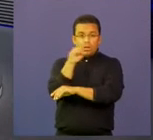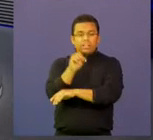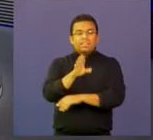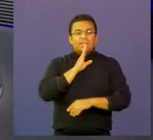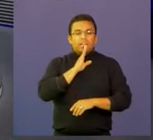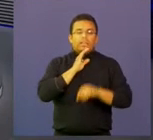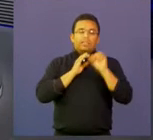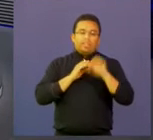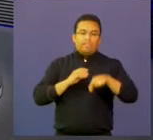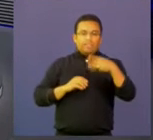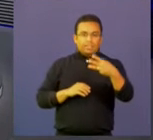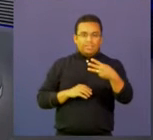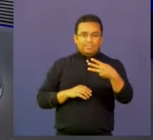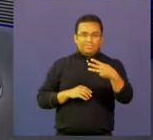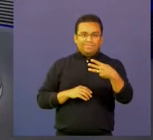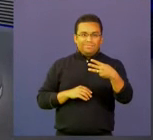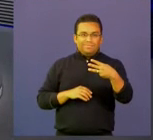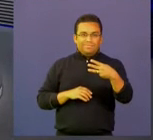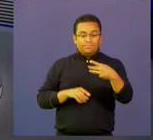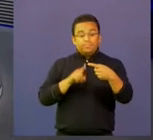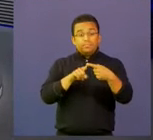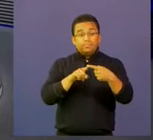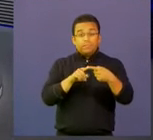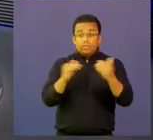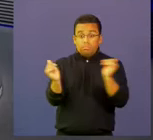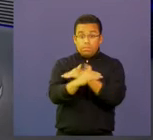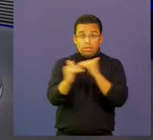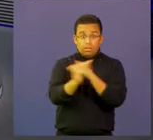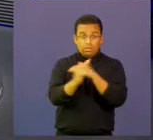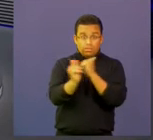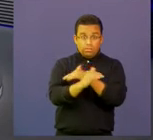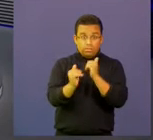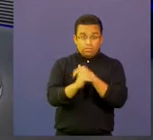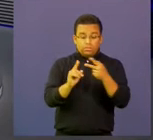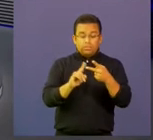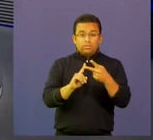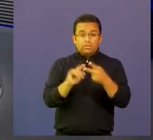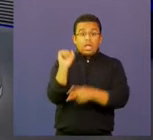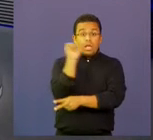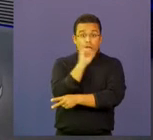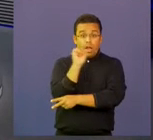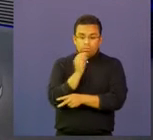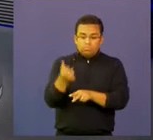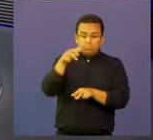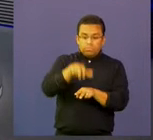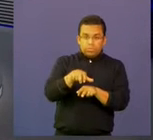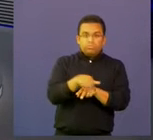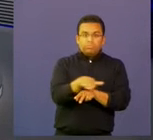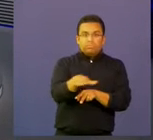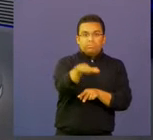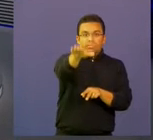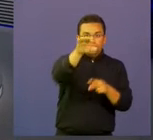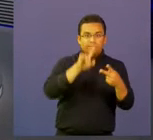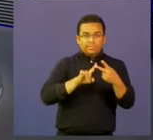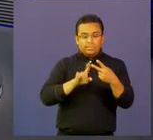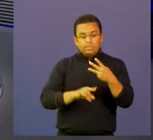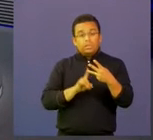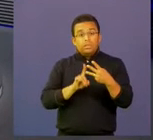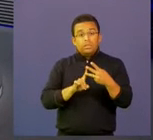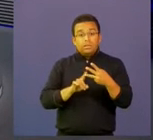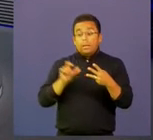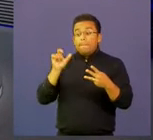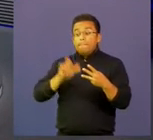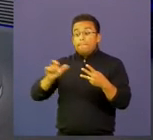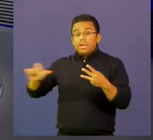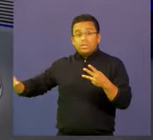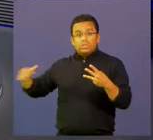3 cosas. Se necesitan vías, se necesitan carros que se monten sobre esas vías y se necesitan personas